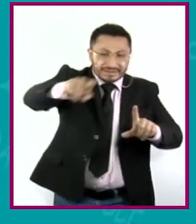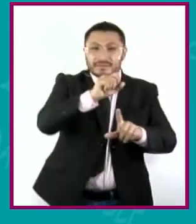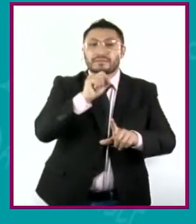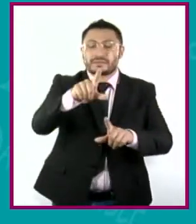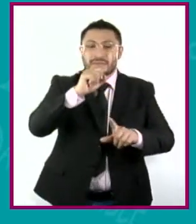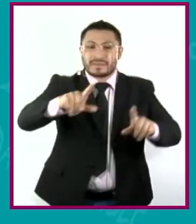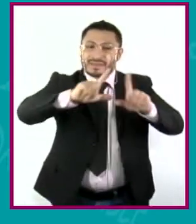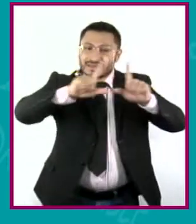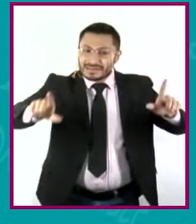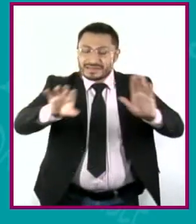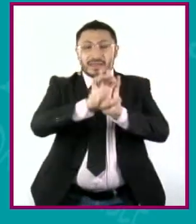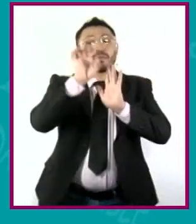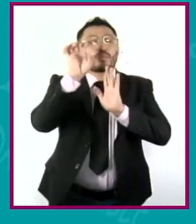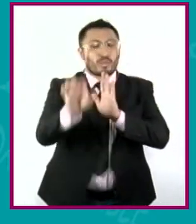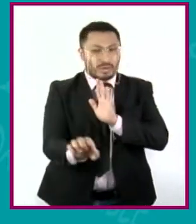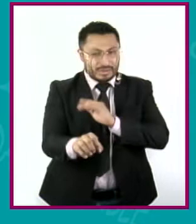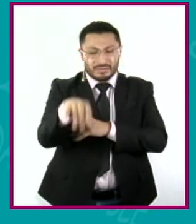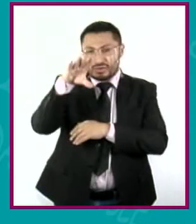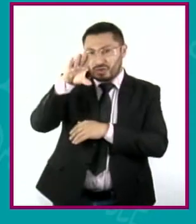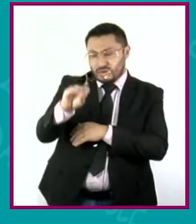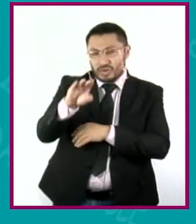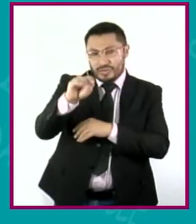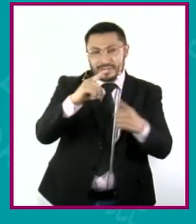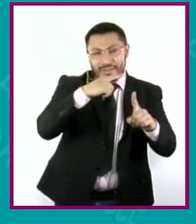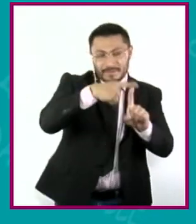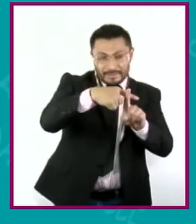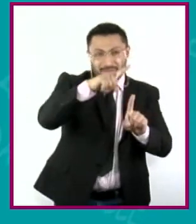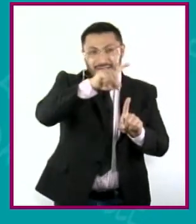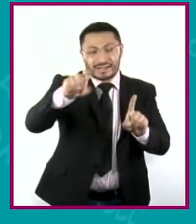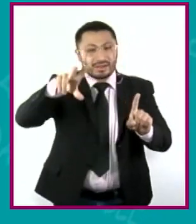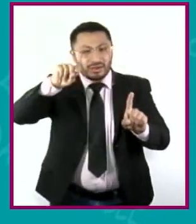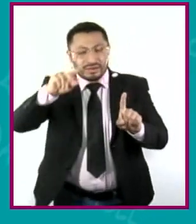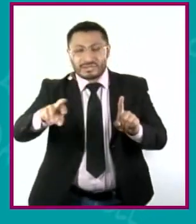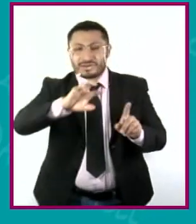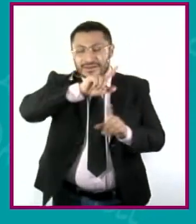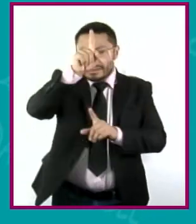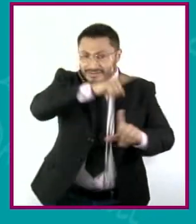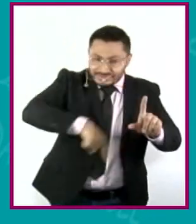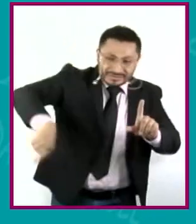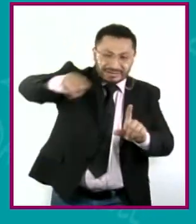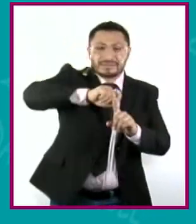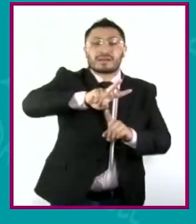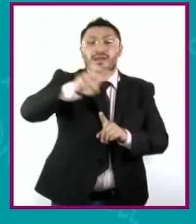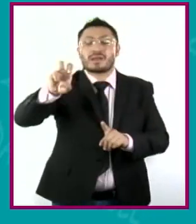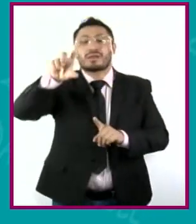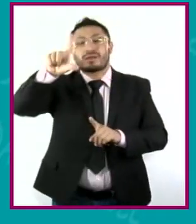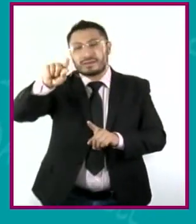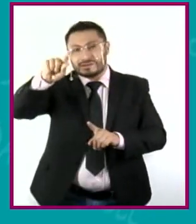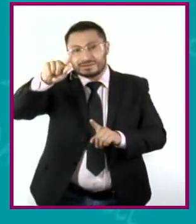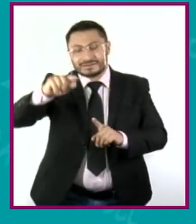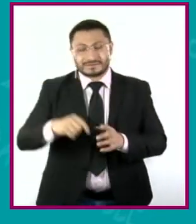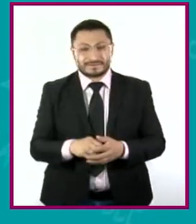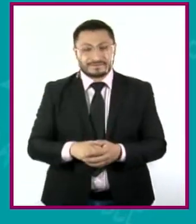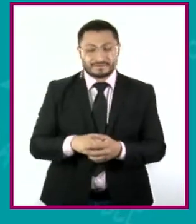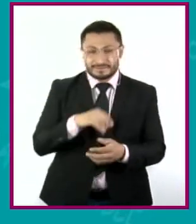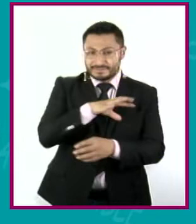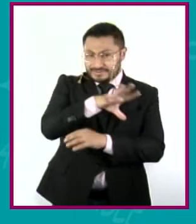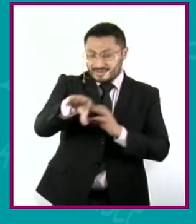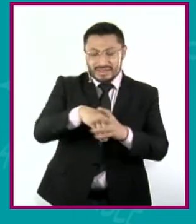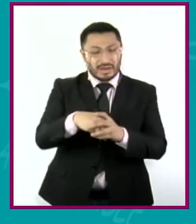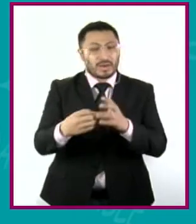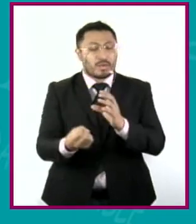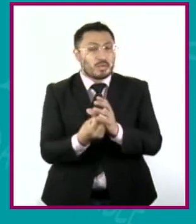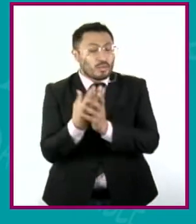lista. Por ejemplo, 90 y 180 es una rotación de 270. A esta nueva simetría